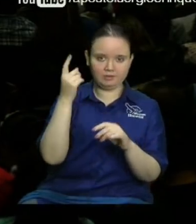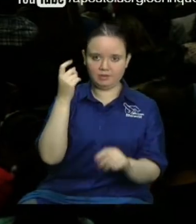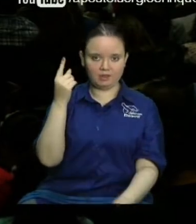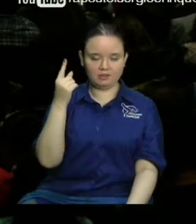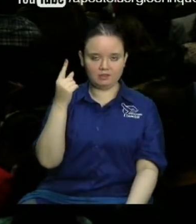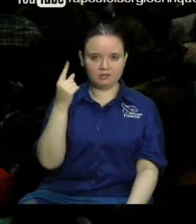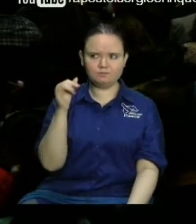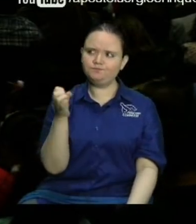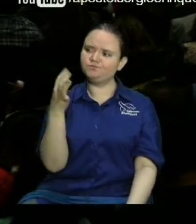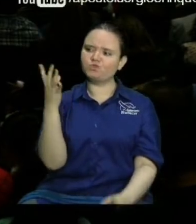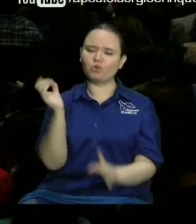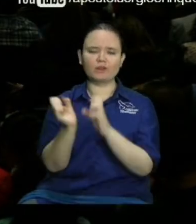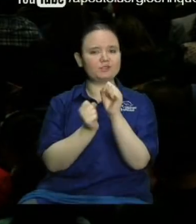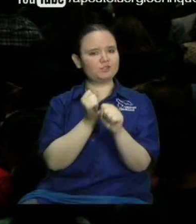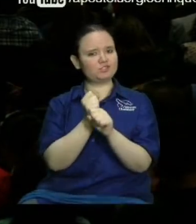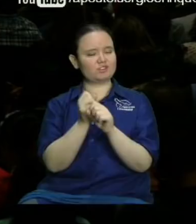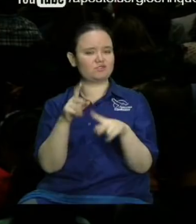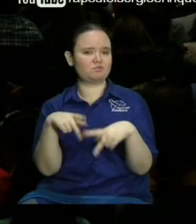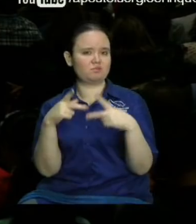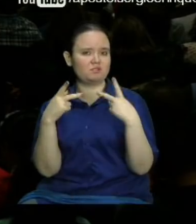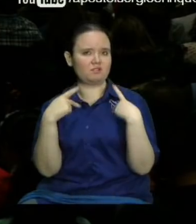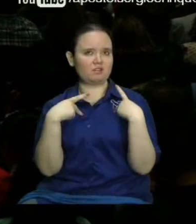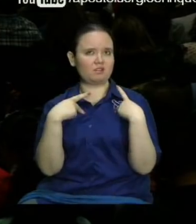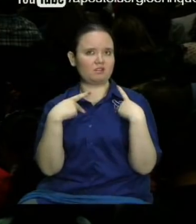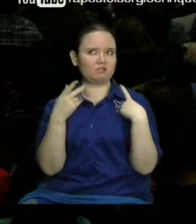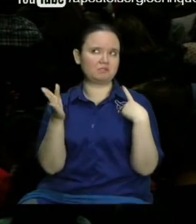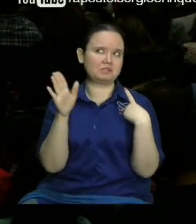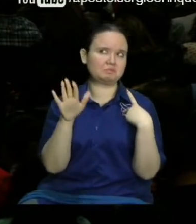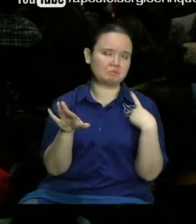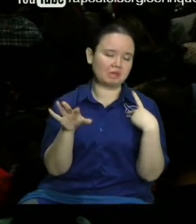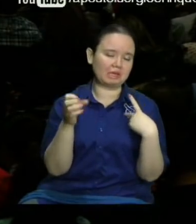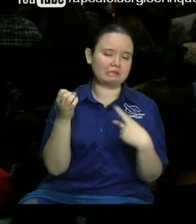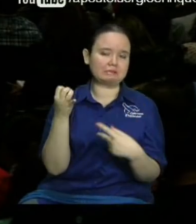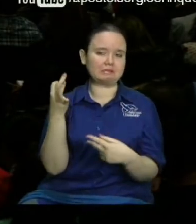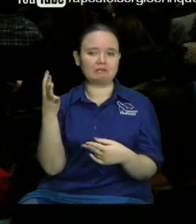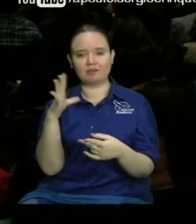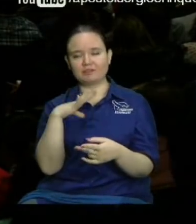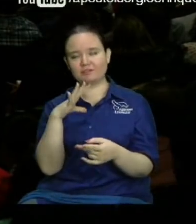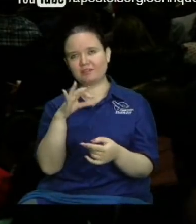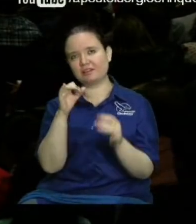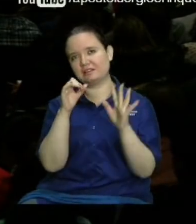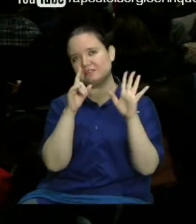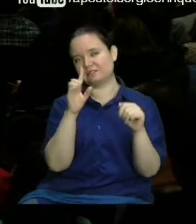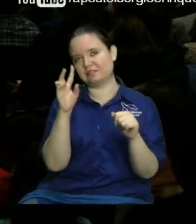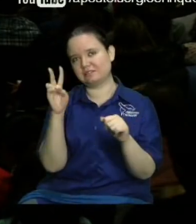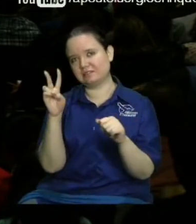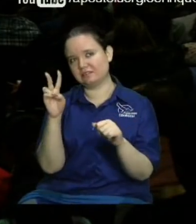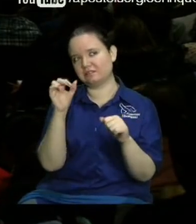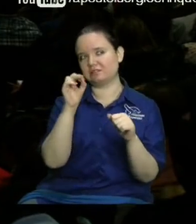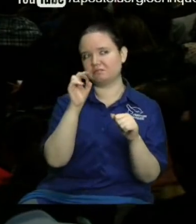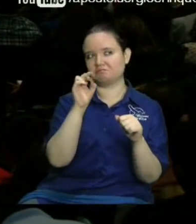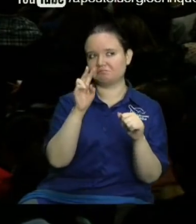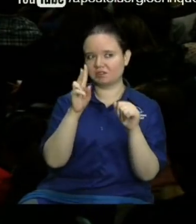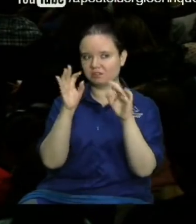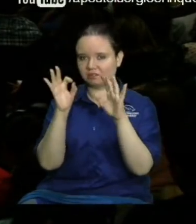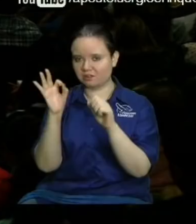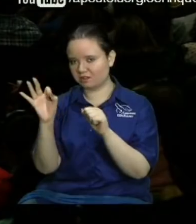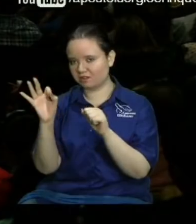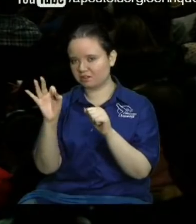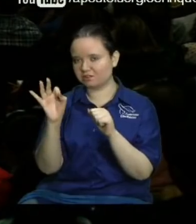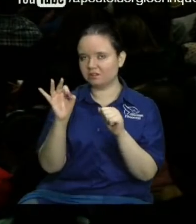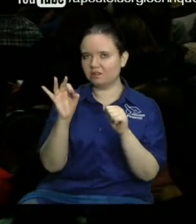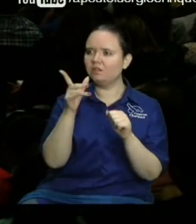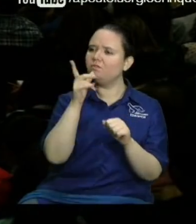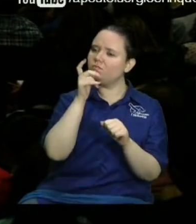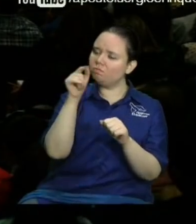cuántos años fueron los que vivieron 40 años después de Jesús, hasta el 77, hasta el 73. ¿Y quién es